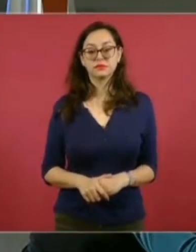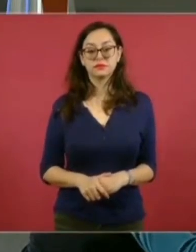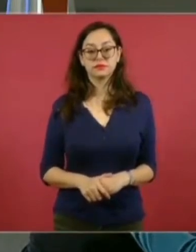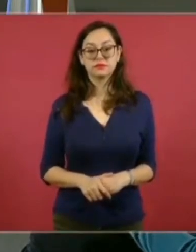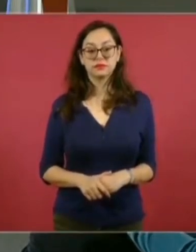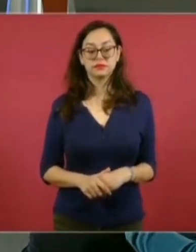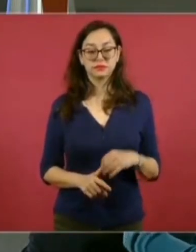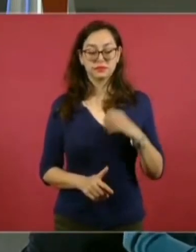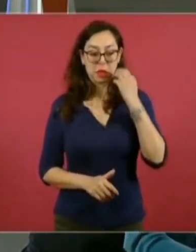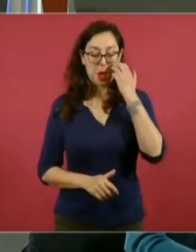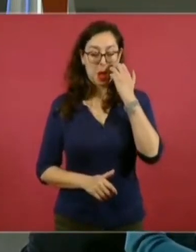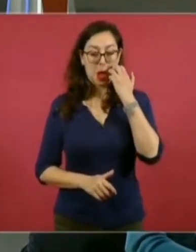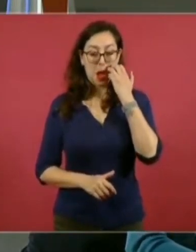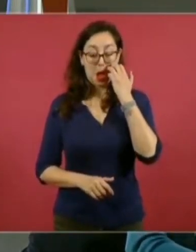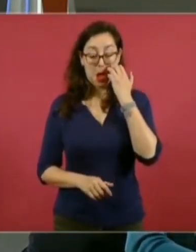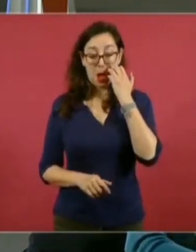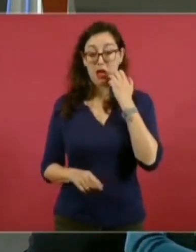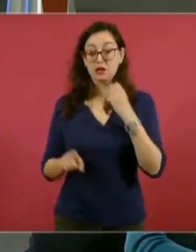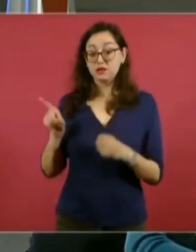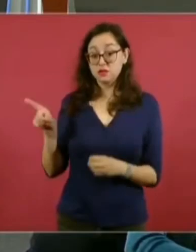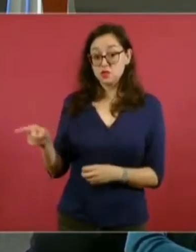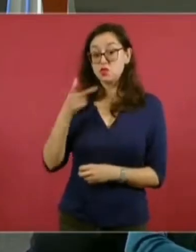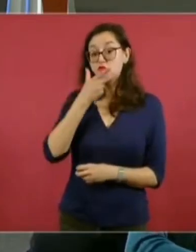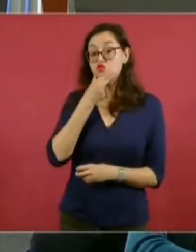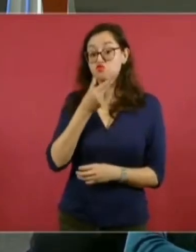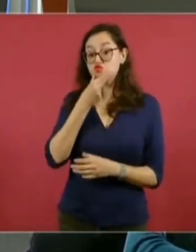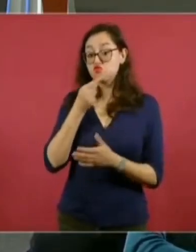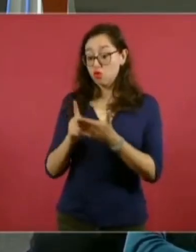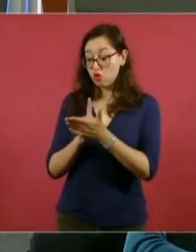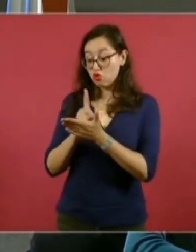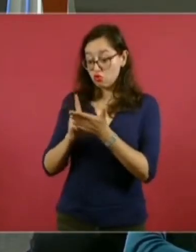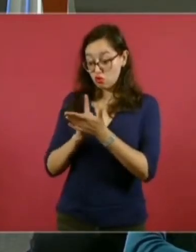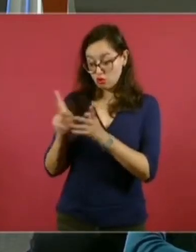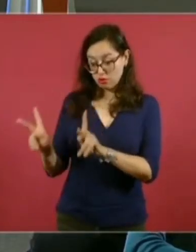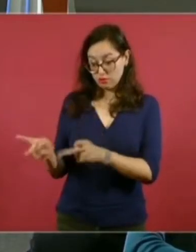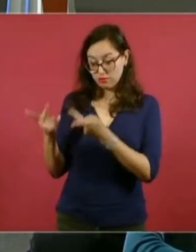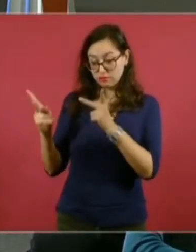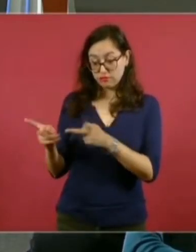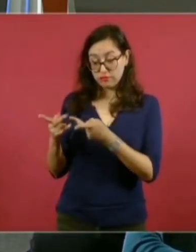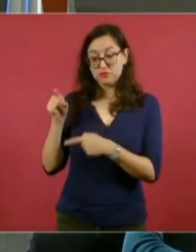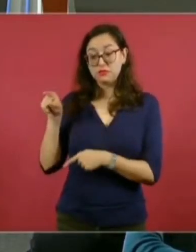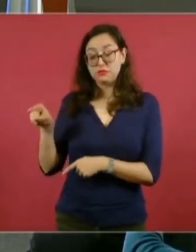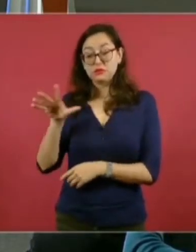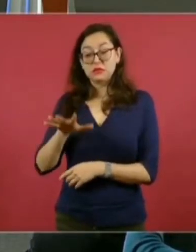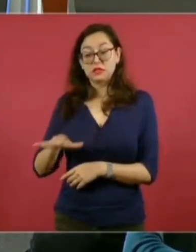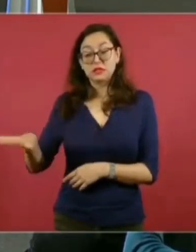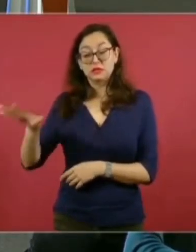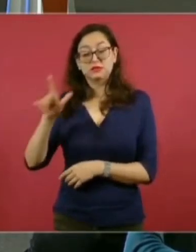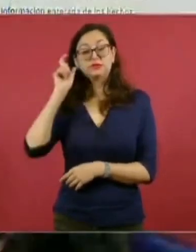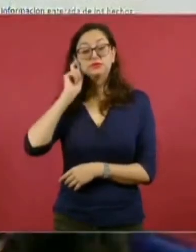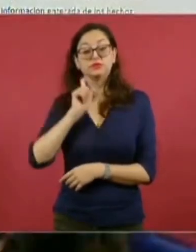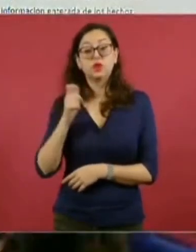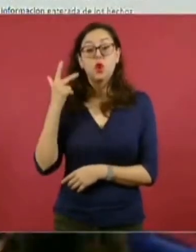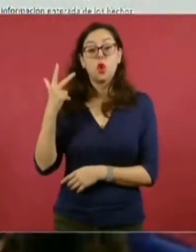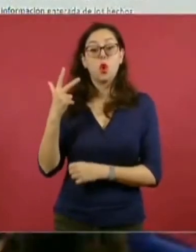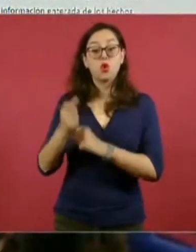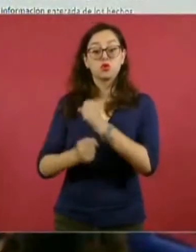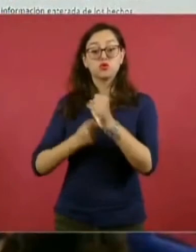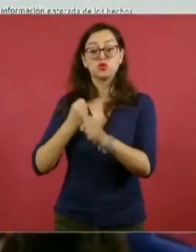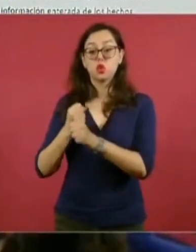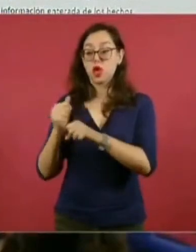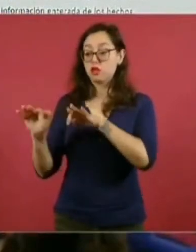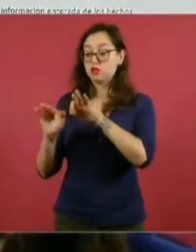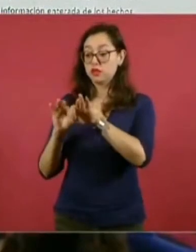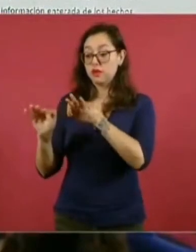El narcotraficante en cuestión tenía al menos 8 años trabajando en la entidad, primero como colaborador de Arturo